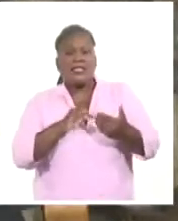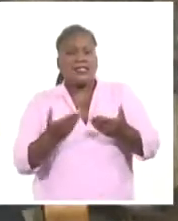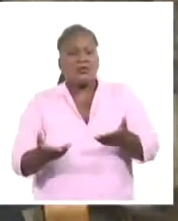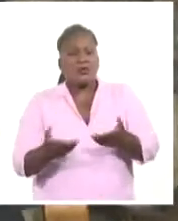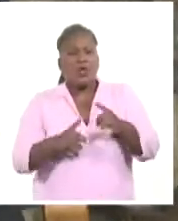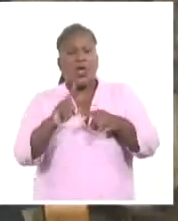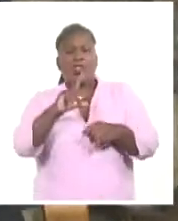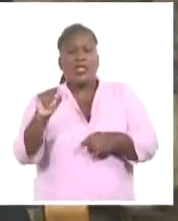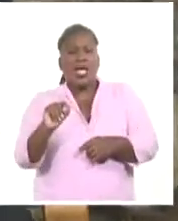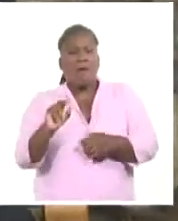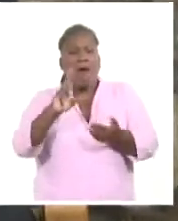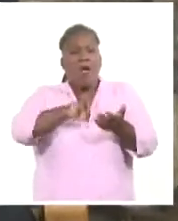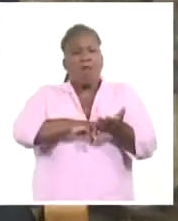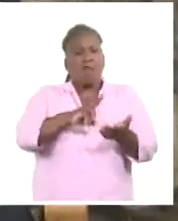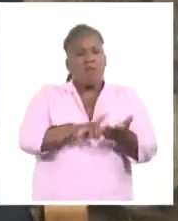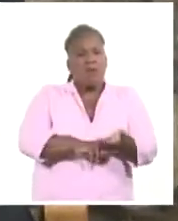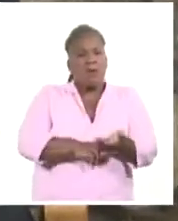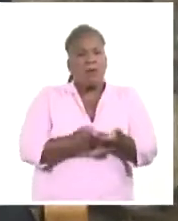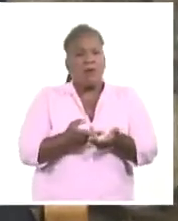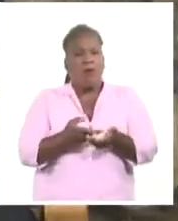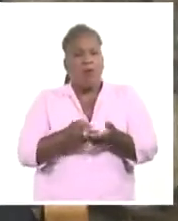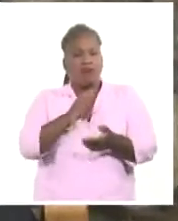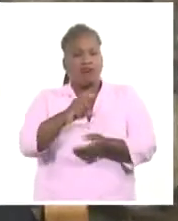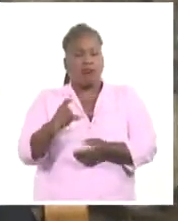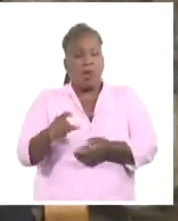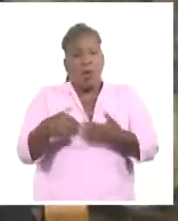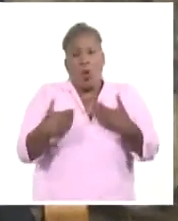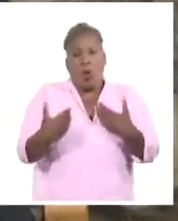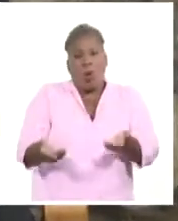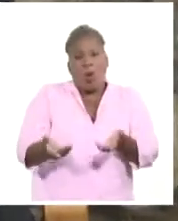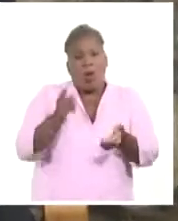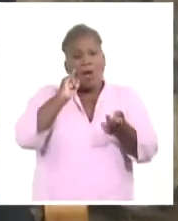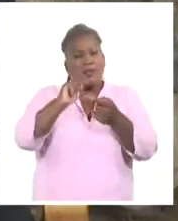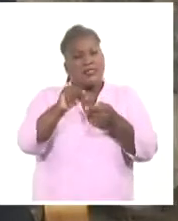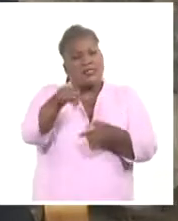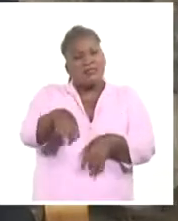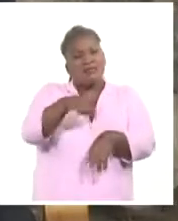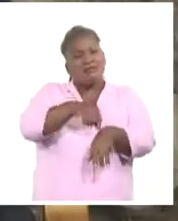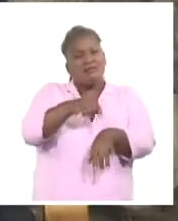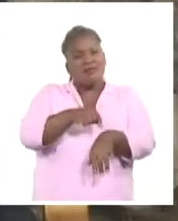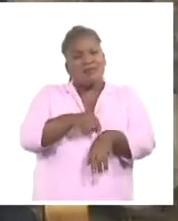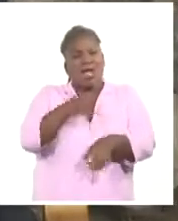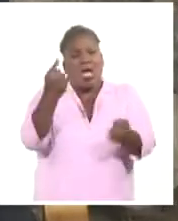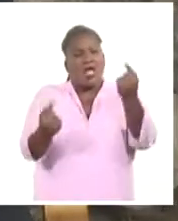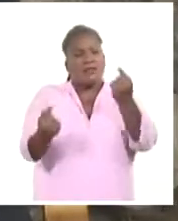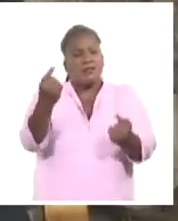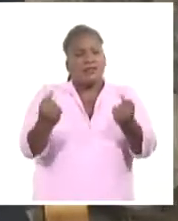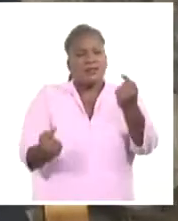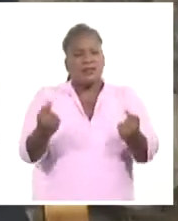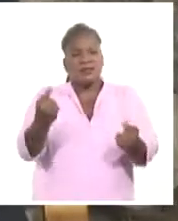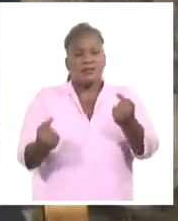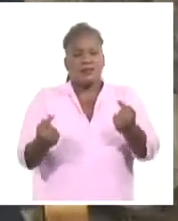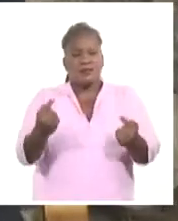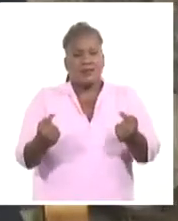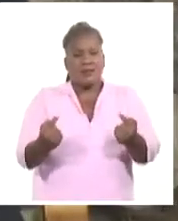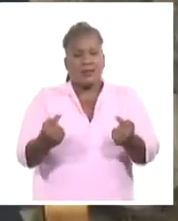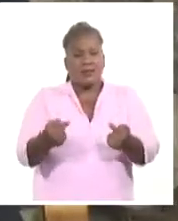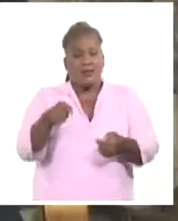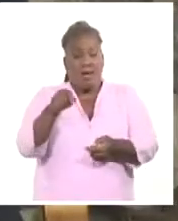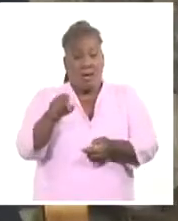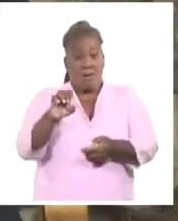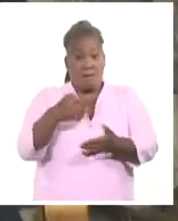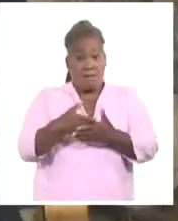los miembros del Comité Central? ¿Cuáles son los retos en este momento y cuáles también las alternativas para la